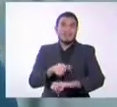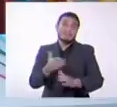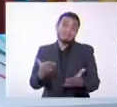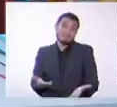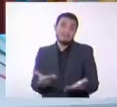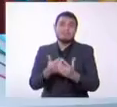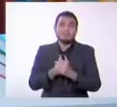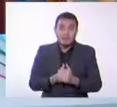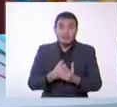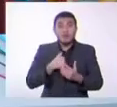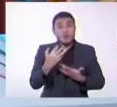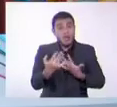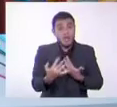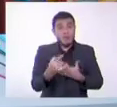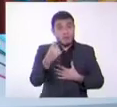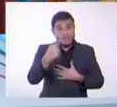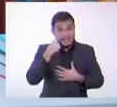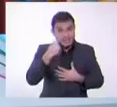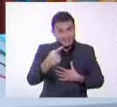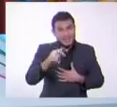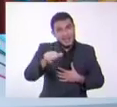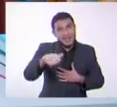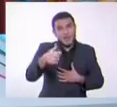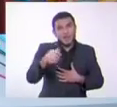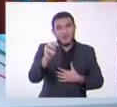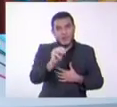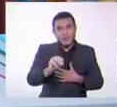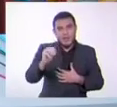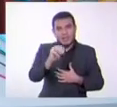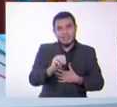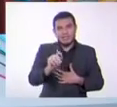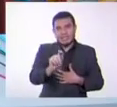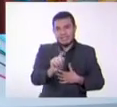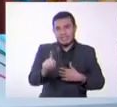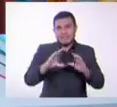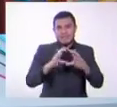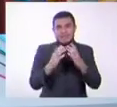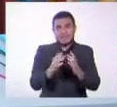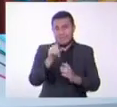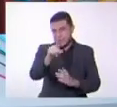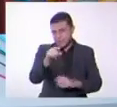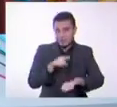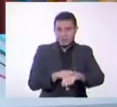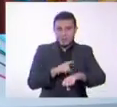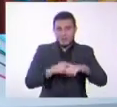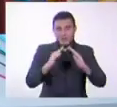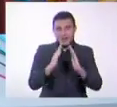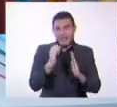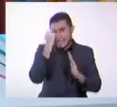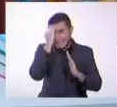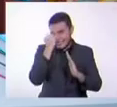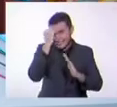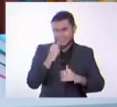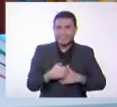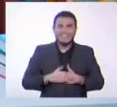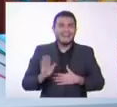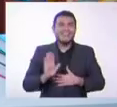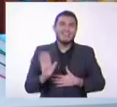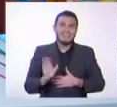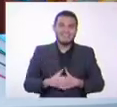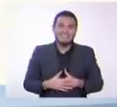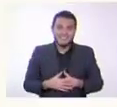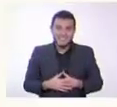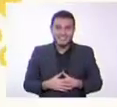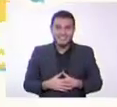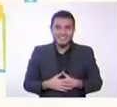ocasión. Espero que nos sintonices para la próxima, siempre aquí en tu espacio Aprendamos en Casa. Adiós, amigos.